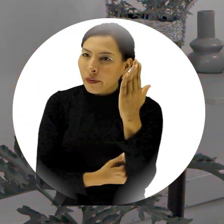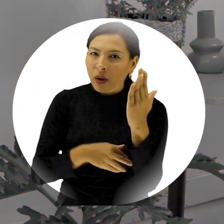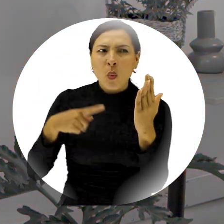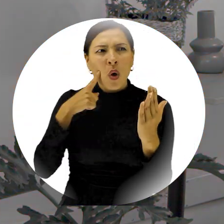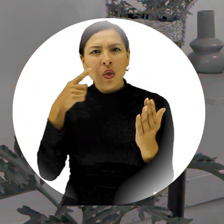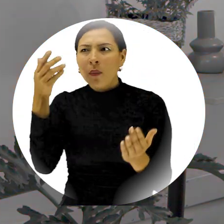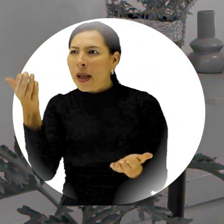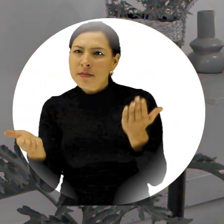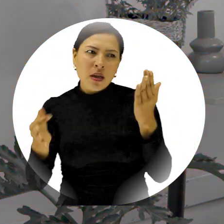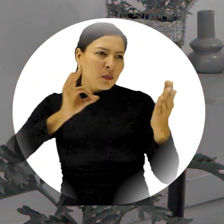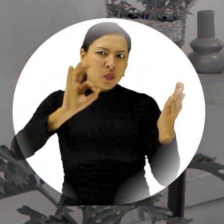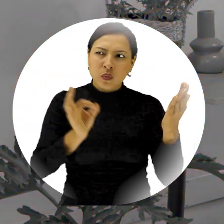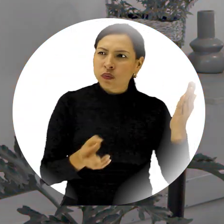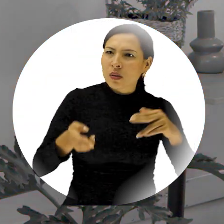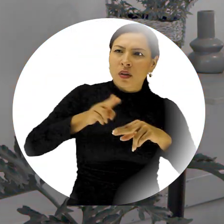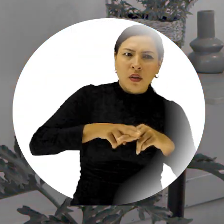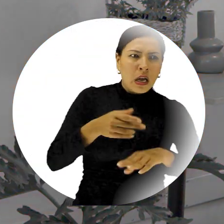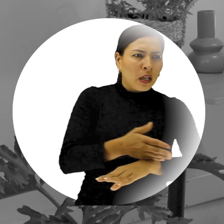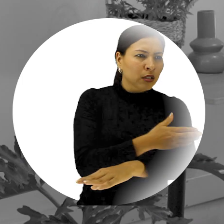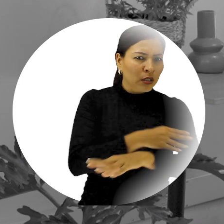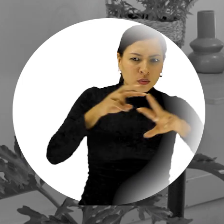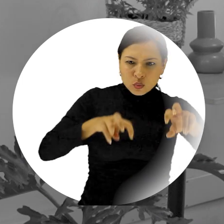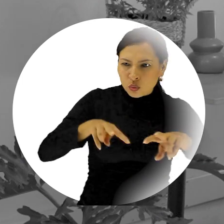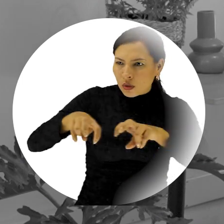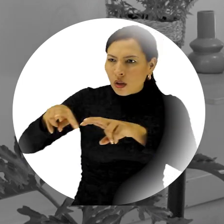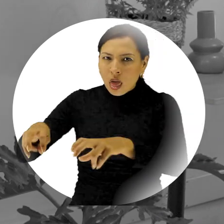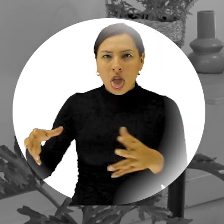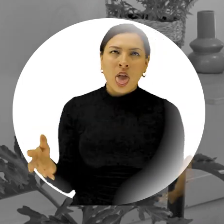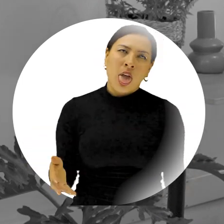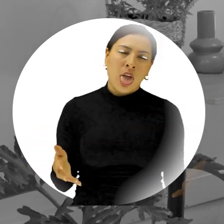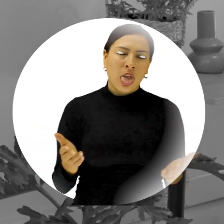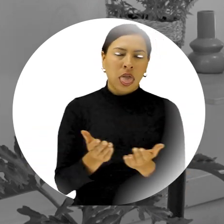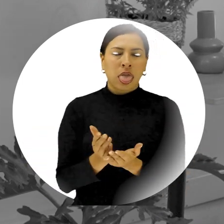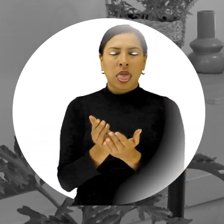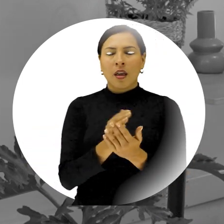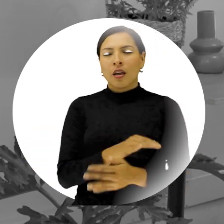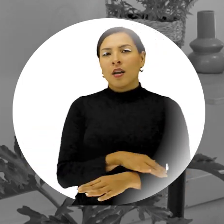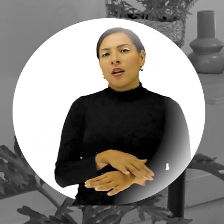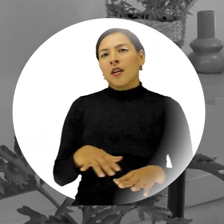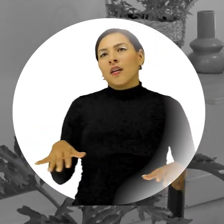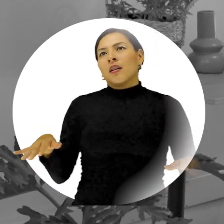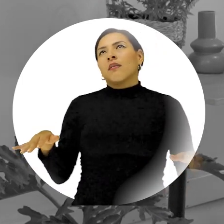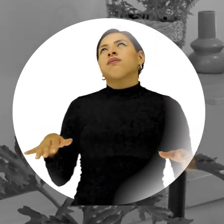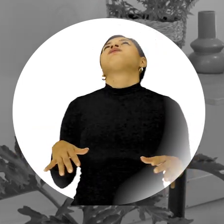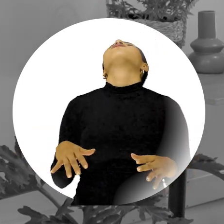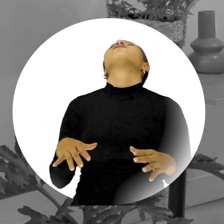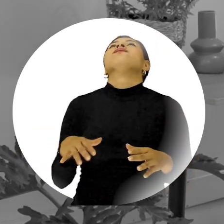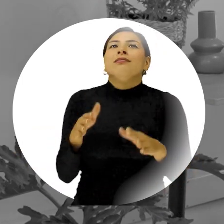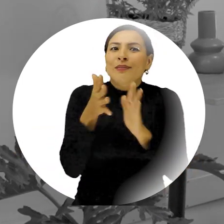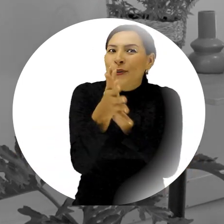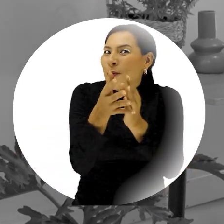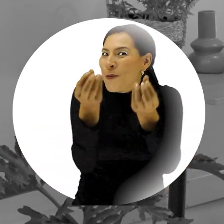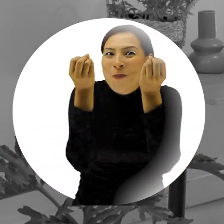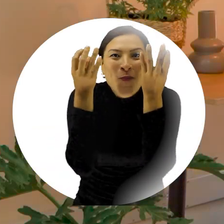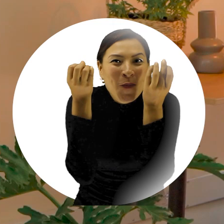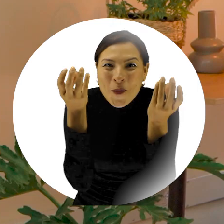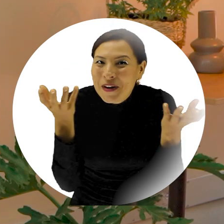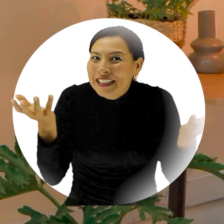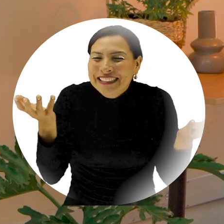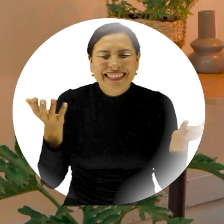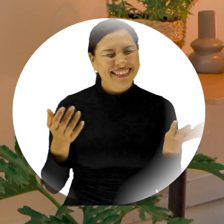Certificado de libertad, luego nos vamos con una promesa de compra-venta, luego nos vamos con todos los costos de escrituración, luego nos vamos con la retención en la fuente, los costos notariales, avalúo del inmueble, estudio de